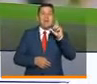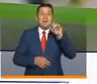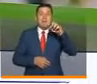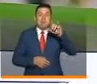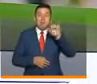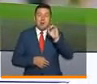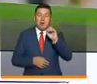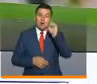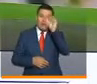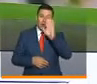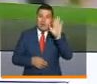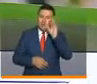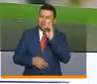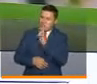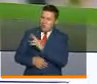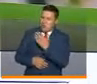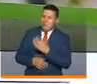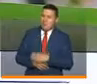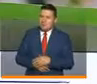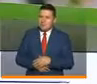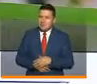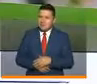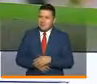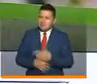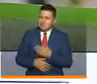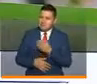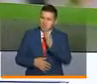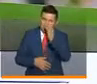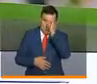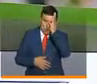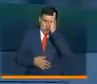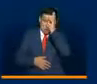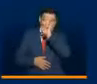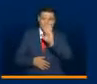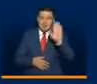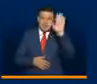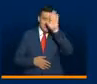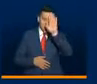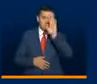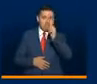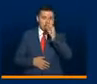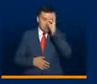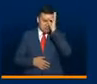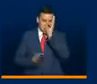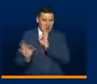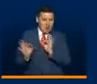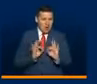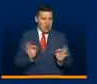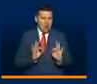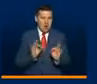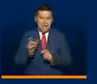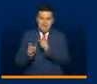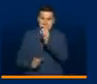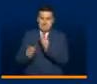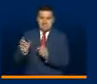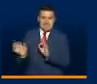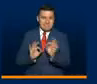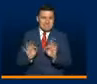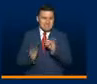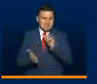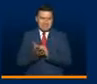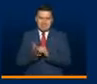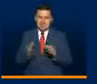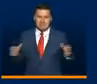Gobernador, hoy veíamos cómo está esta capacidad en el departamento funcionando, la logística, el recurso humano, la